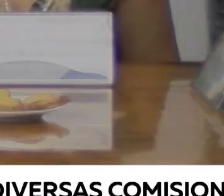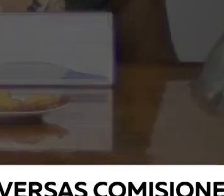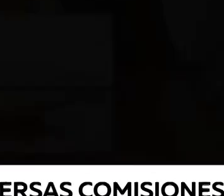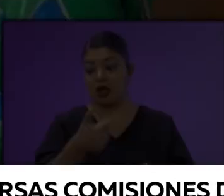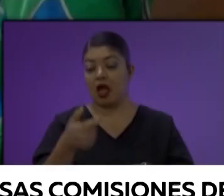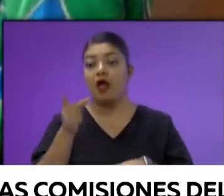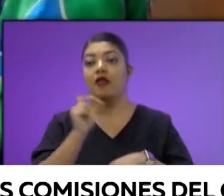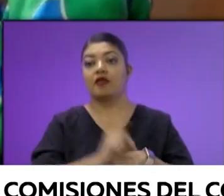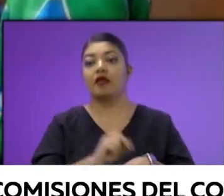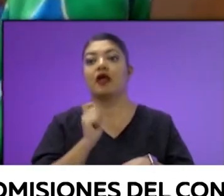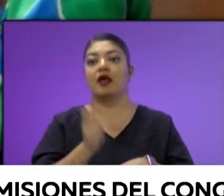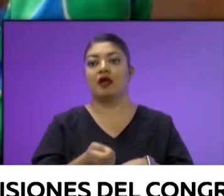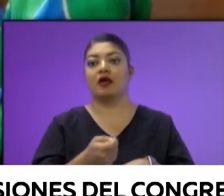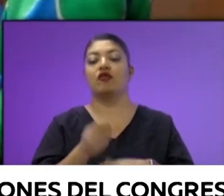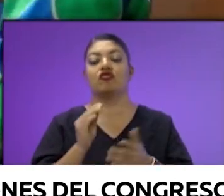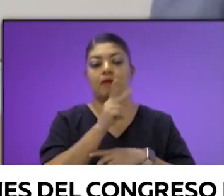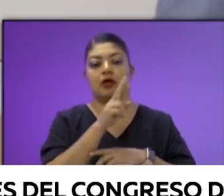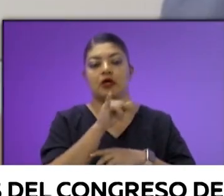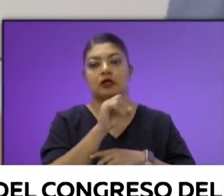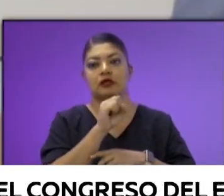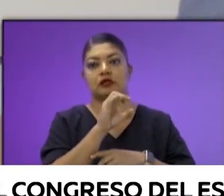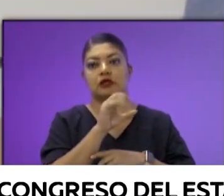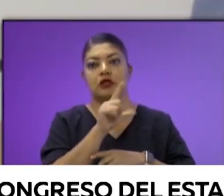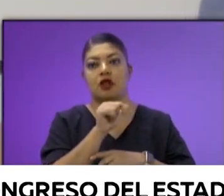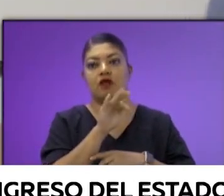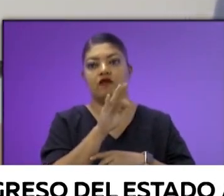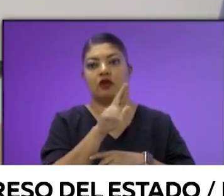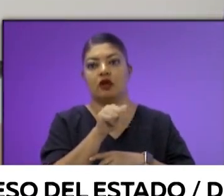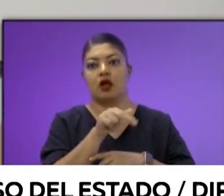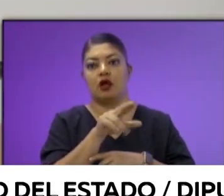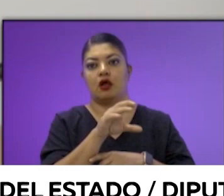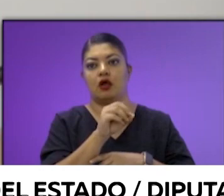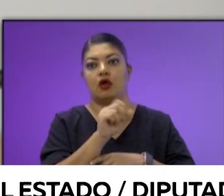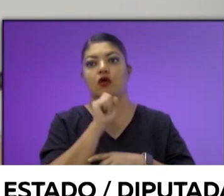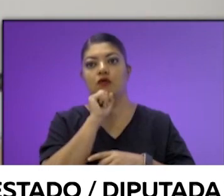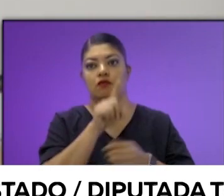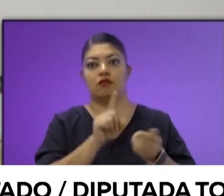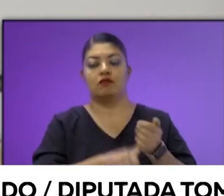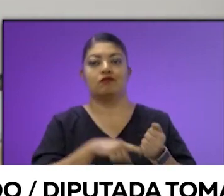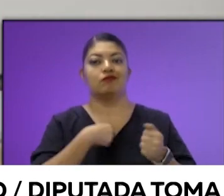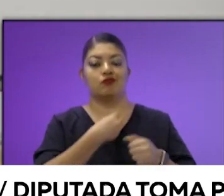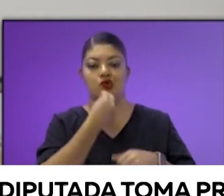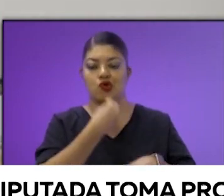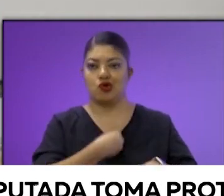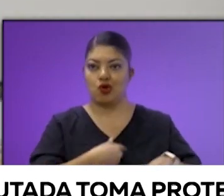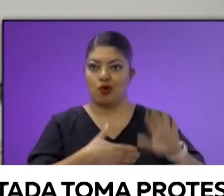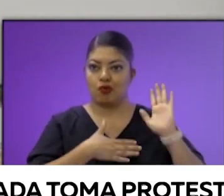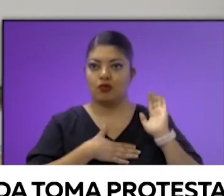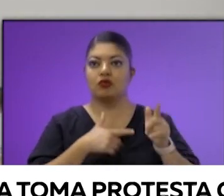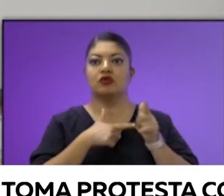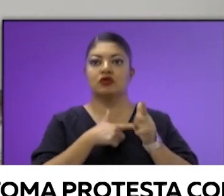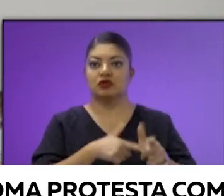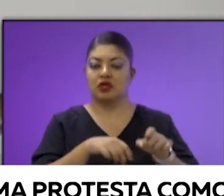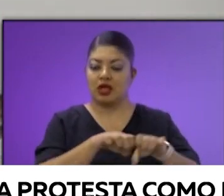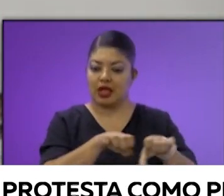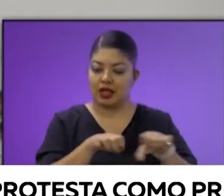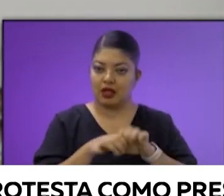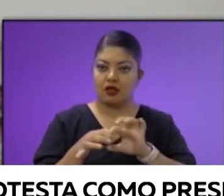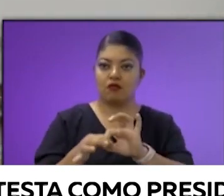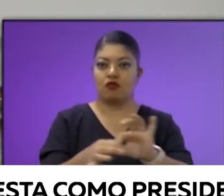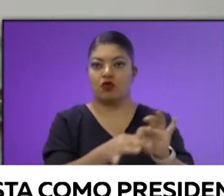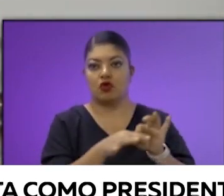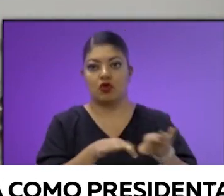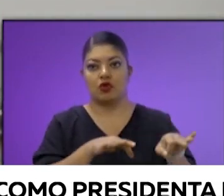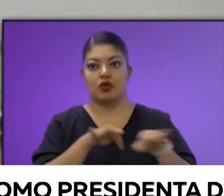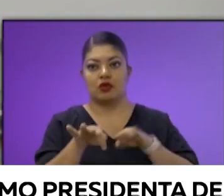compañeras diputadas le mostraron su apoyo. Asimismo, reitero mi compromiso de seguir construyendo y haciendo equipo con todas y